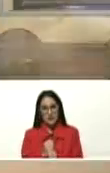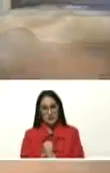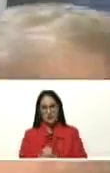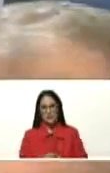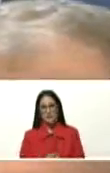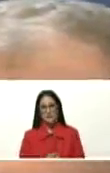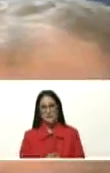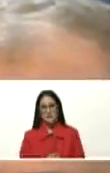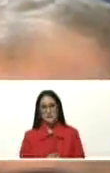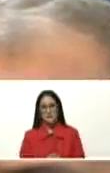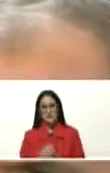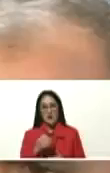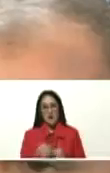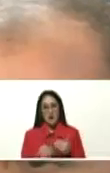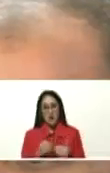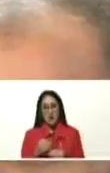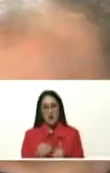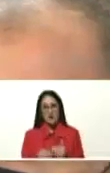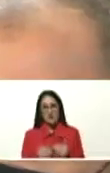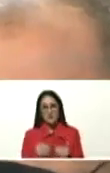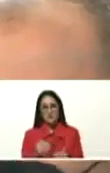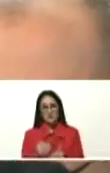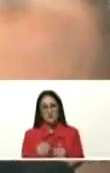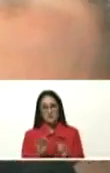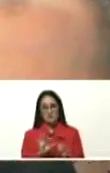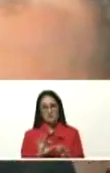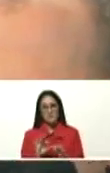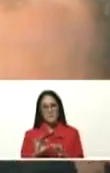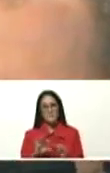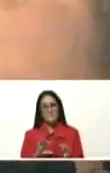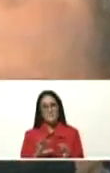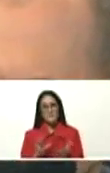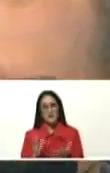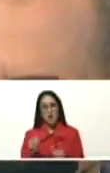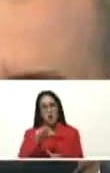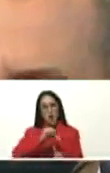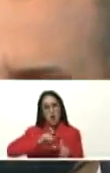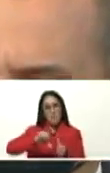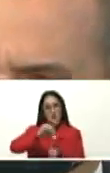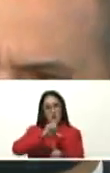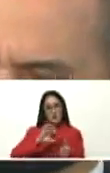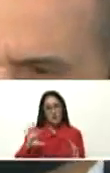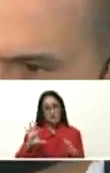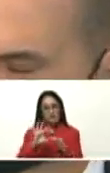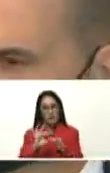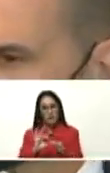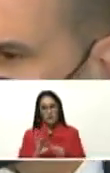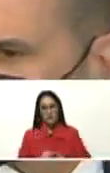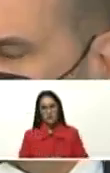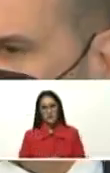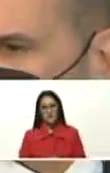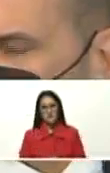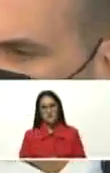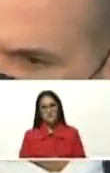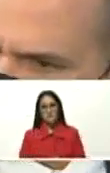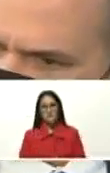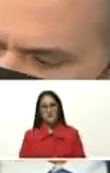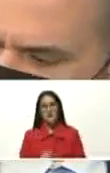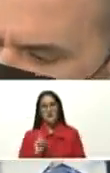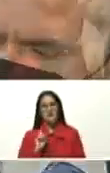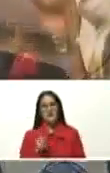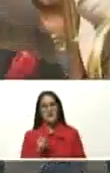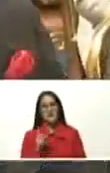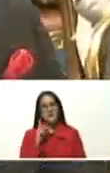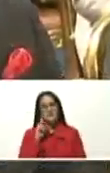para ir construyendo lo que nosotros llamamos siempre el mapa de cooperación. Hay que construir un mapa de